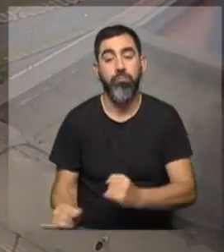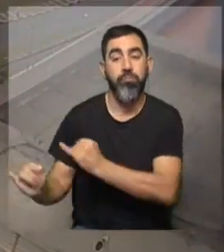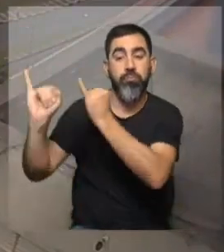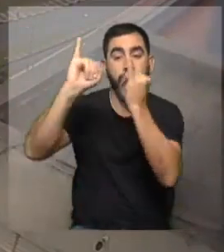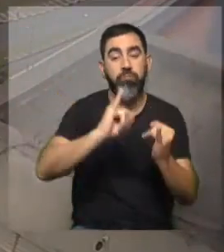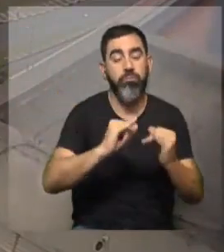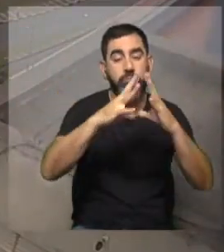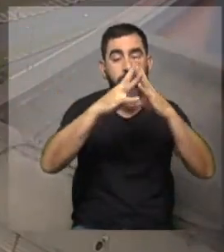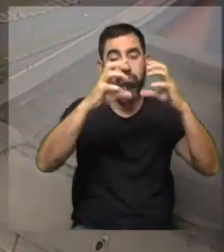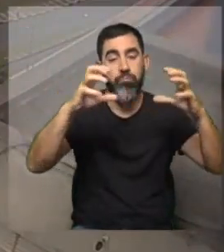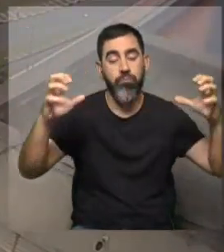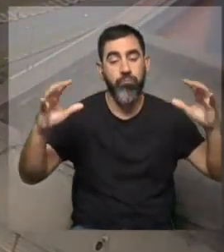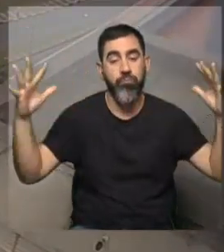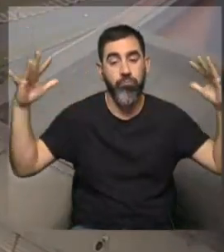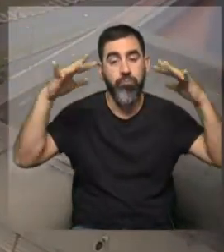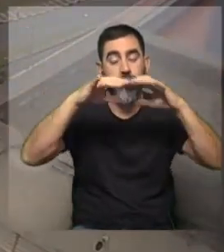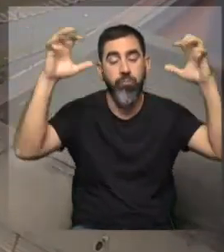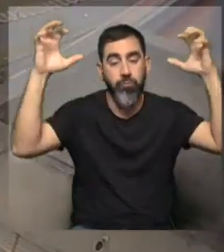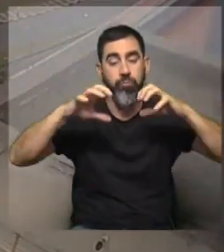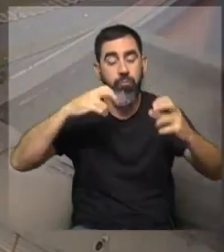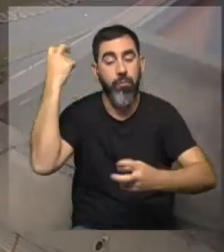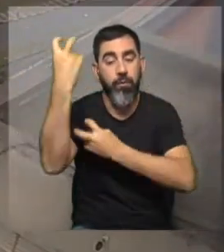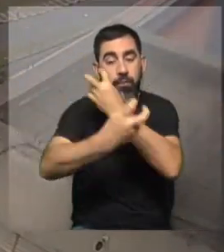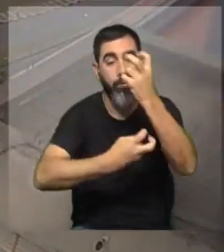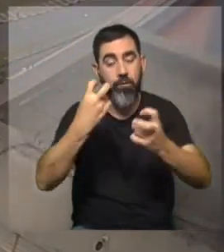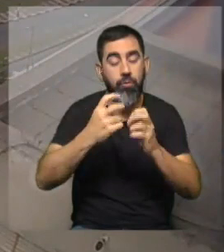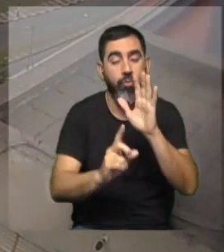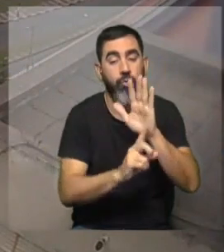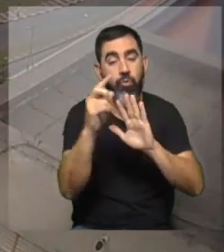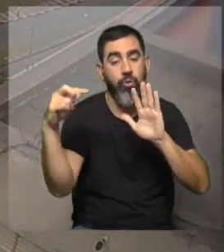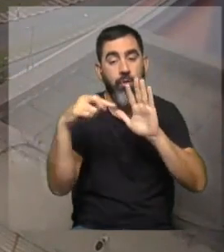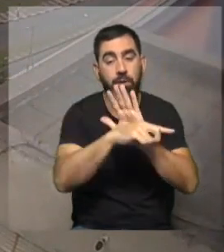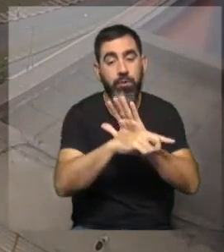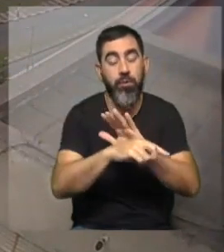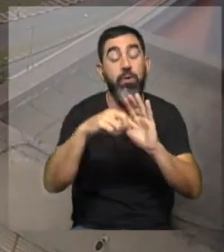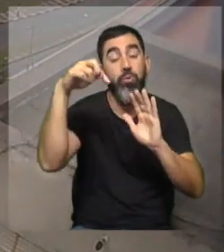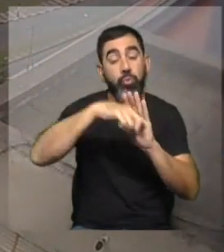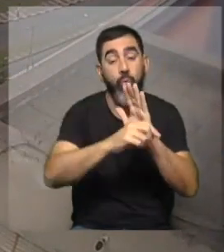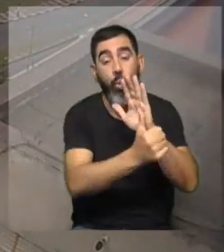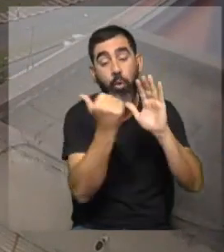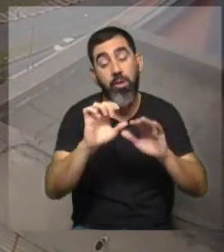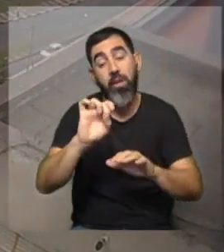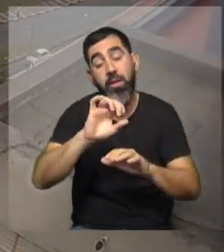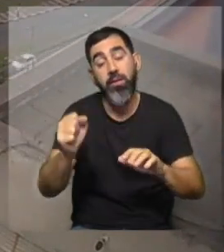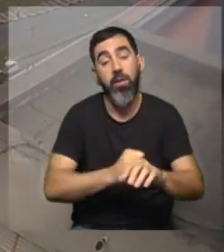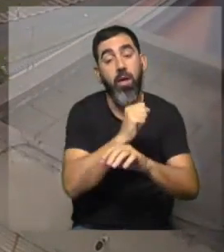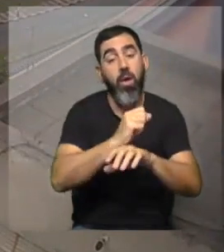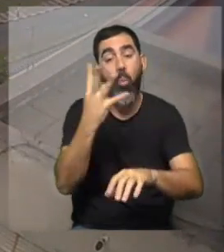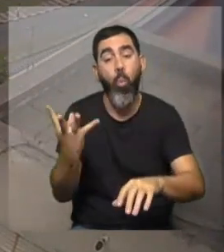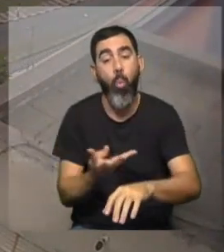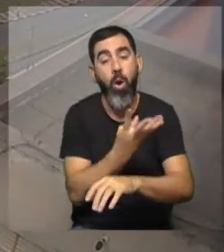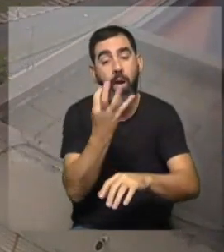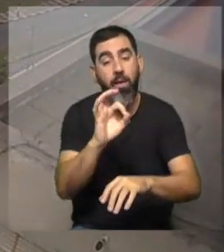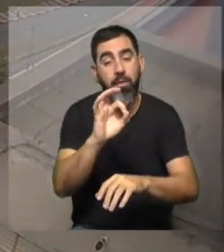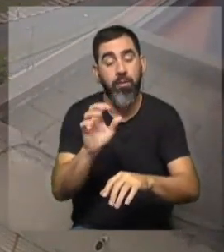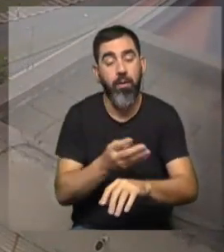va a seguir con el cielo nuboso cubierto precipitaciones y vientos soplando del noreste rotando al suroeste entre 15 a 40 km por hora pero